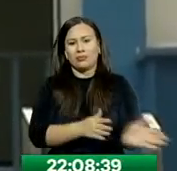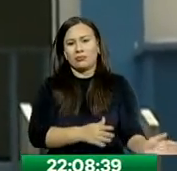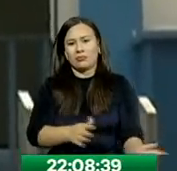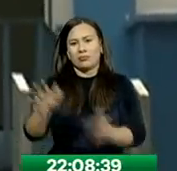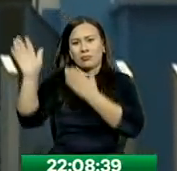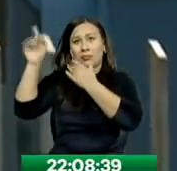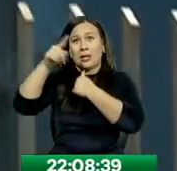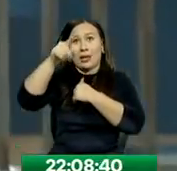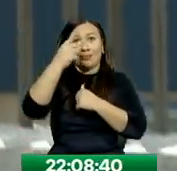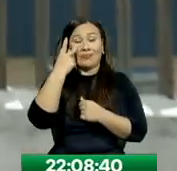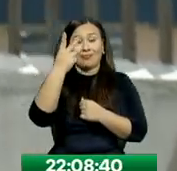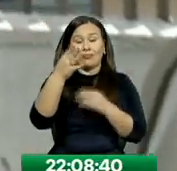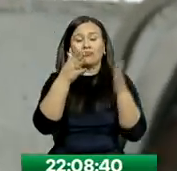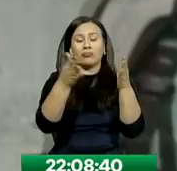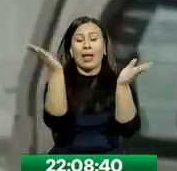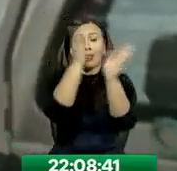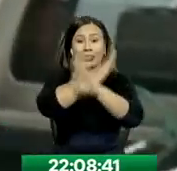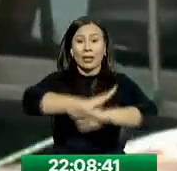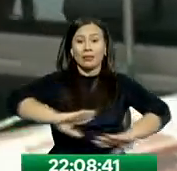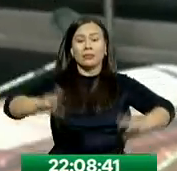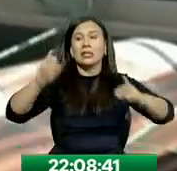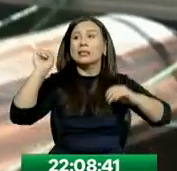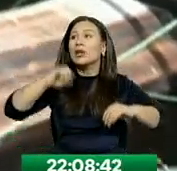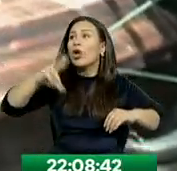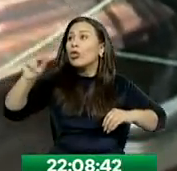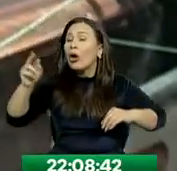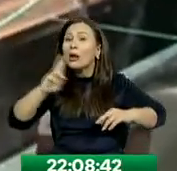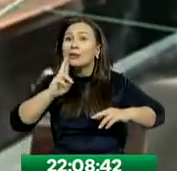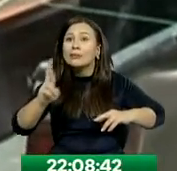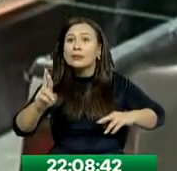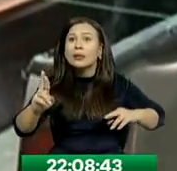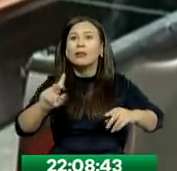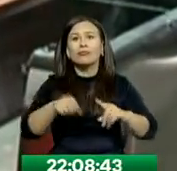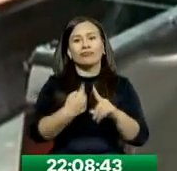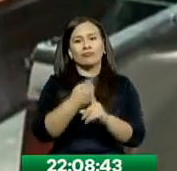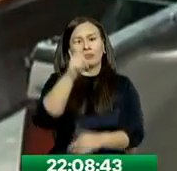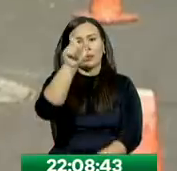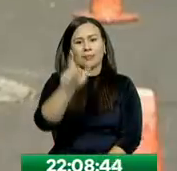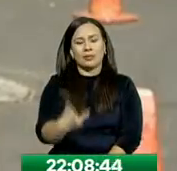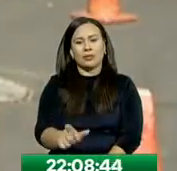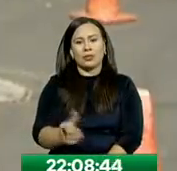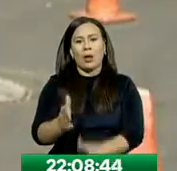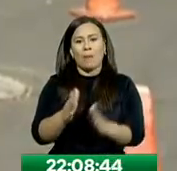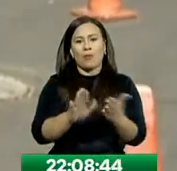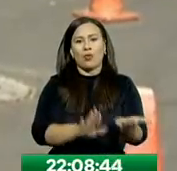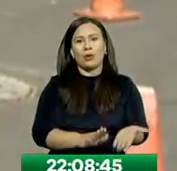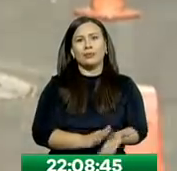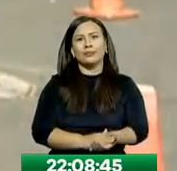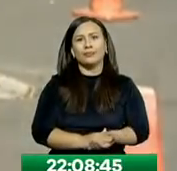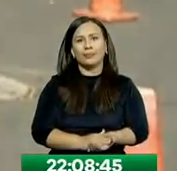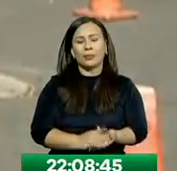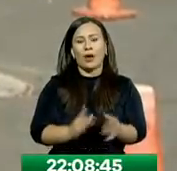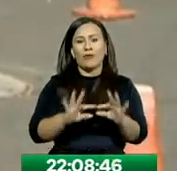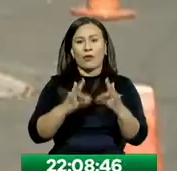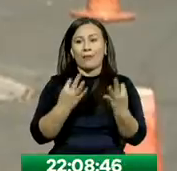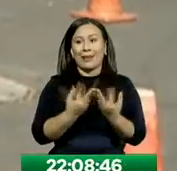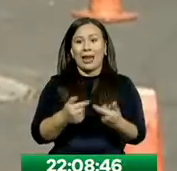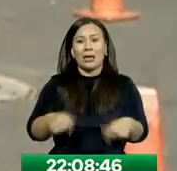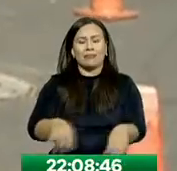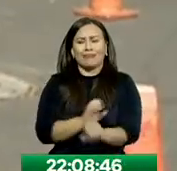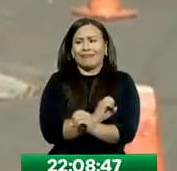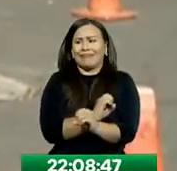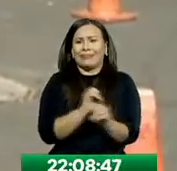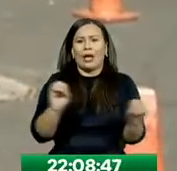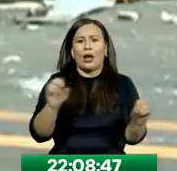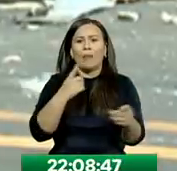en la memoria hasta que se concluyan los trámites de reparación fallecidos venezolanos cuentan con algún familiar dentro del país con lo